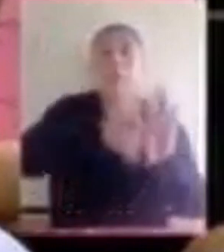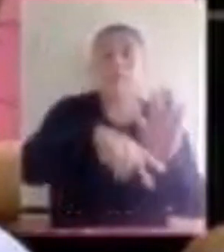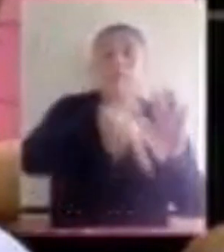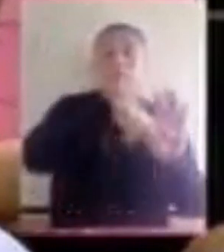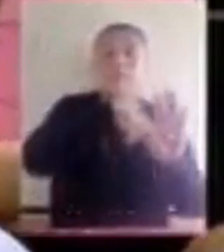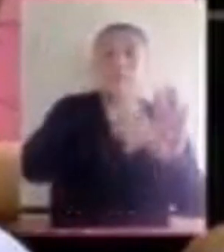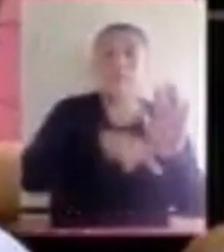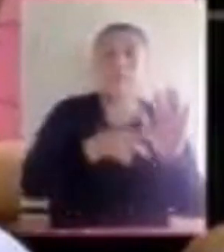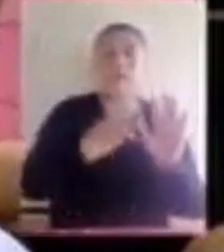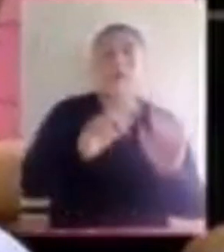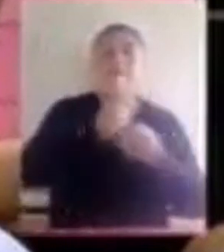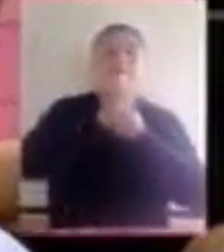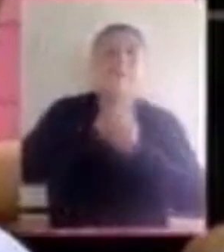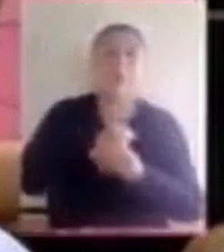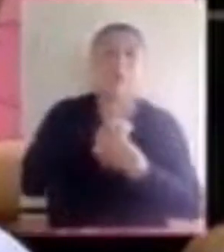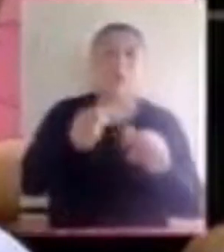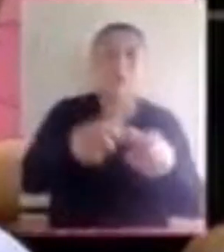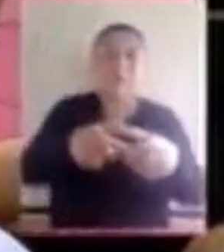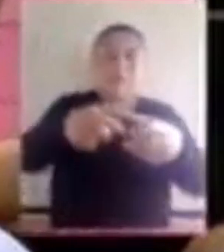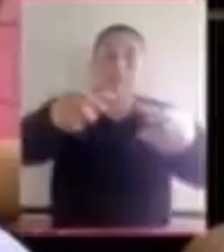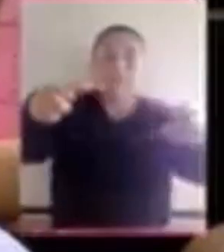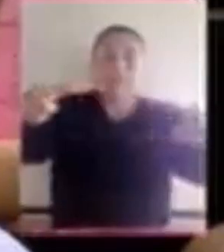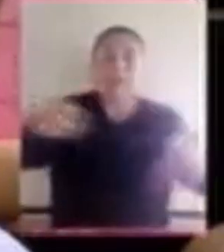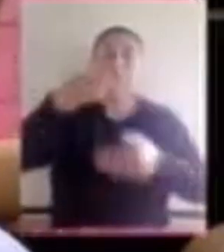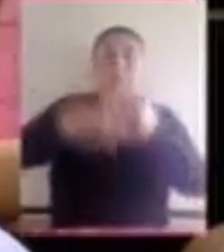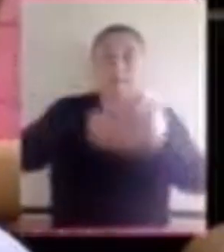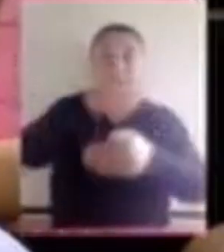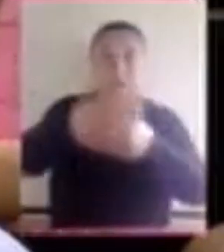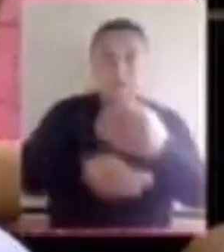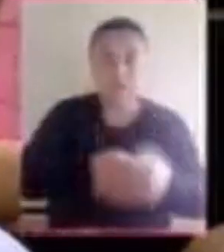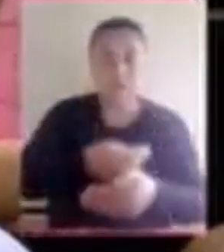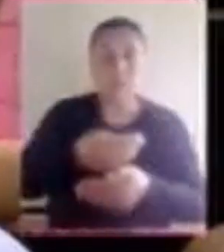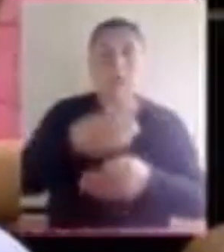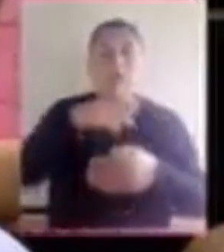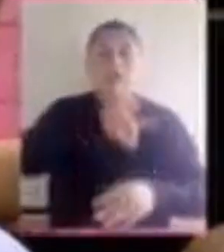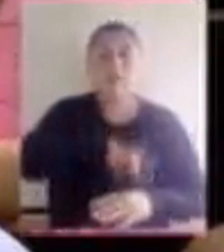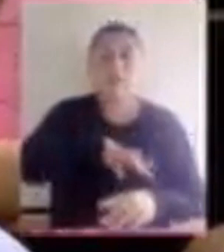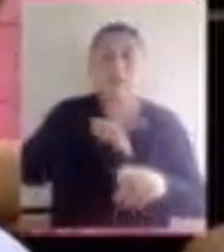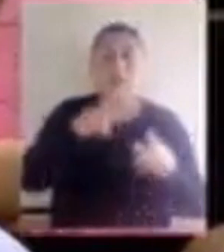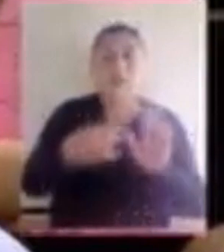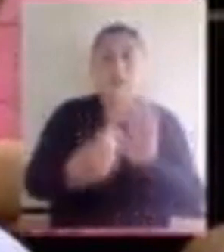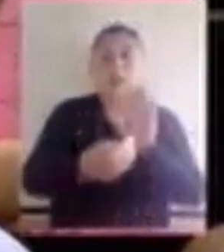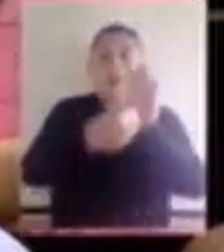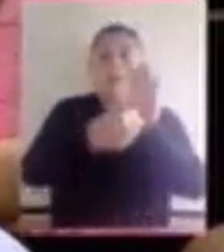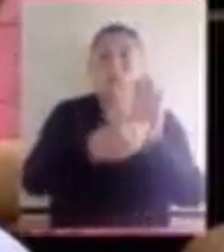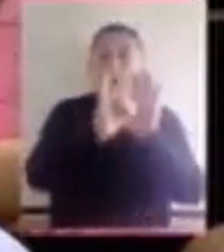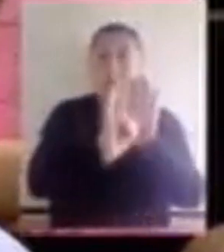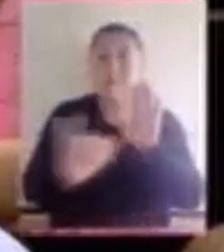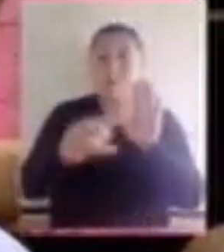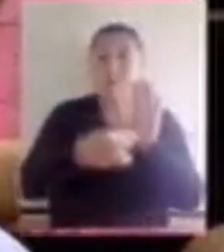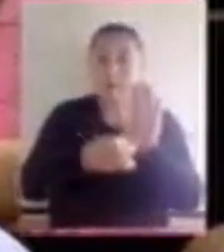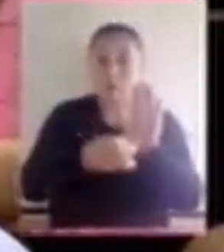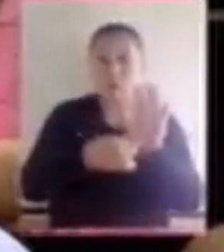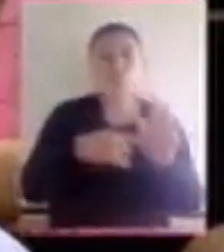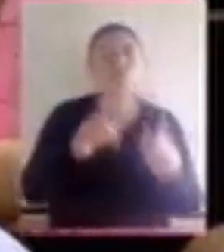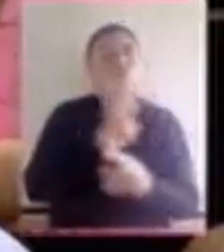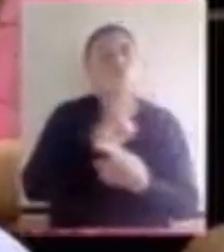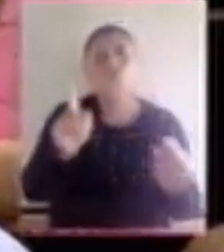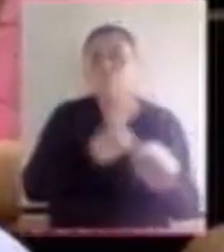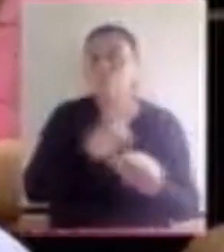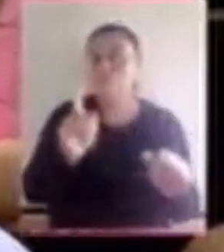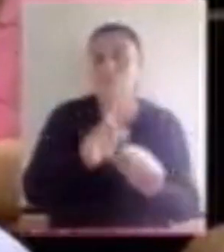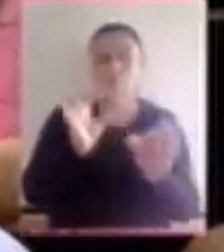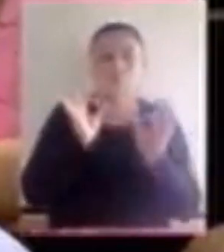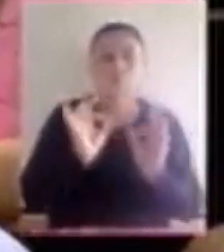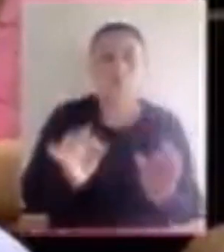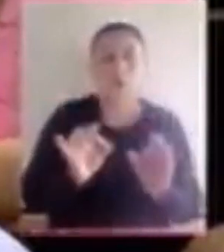crecimiento, pero la realidad, presidente, y aquí puse los datos y la información, es justamente la contraria. La reforma que estamos